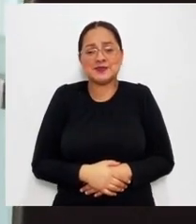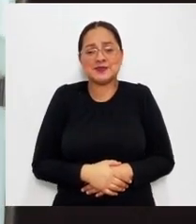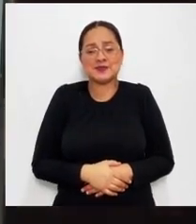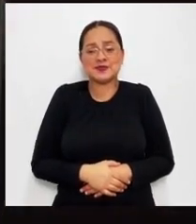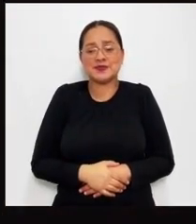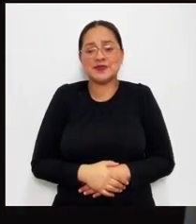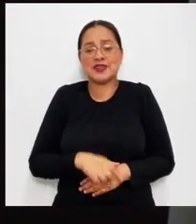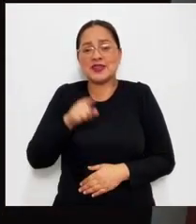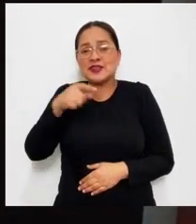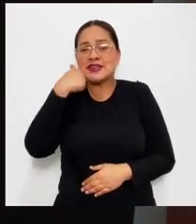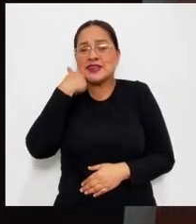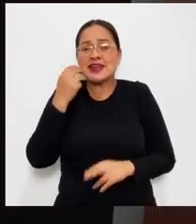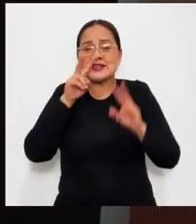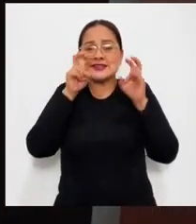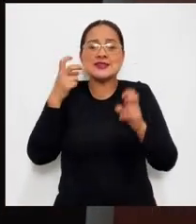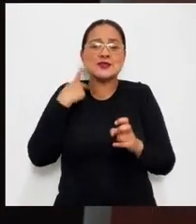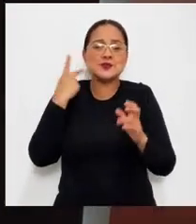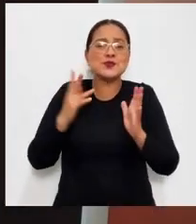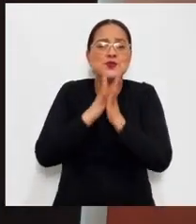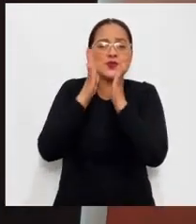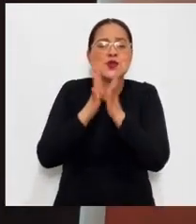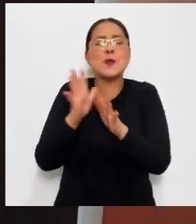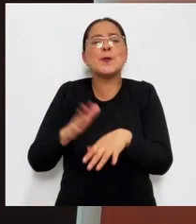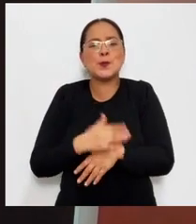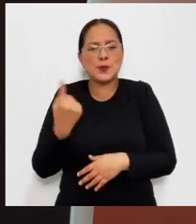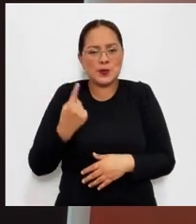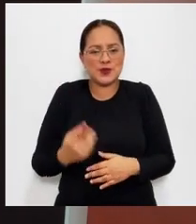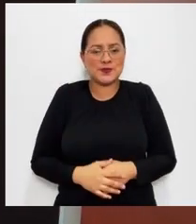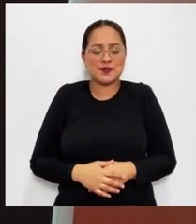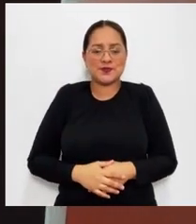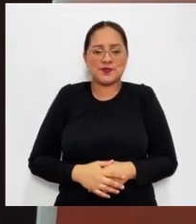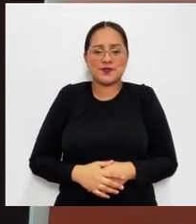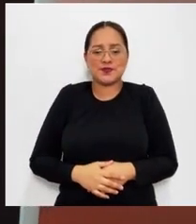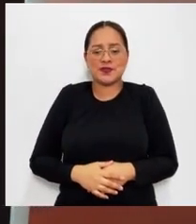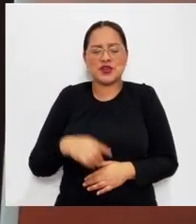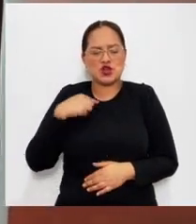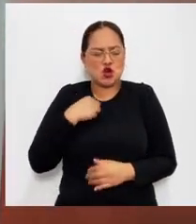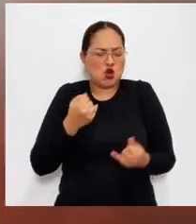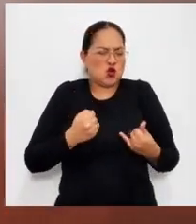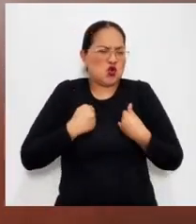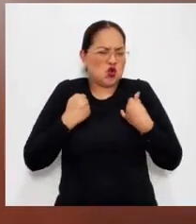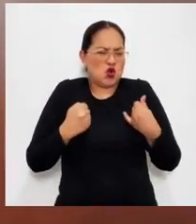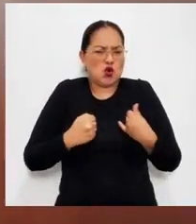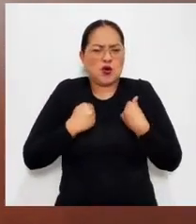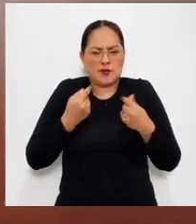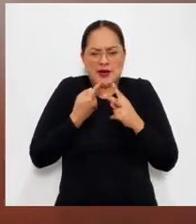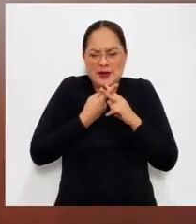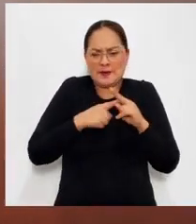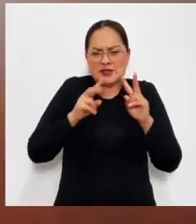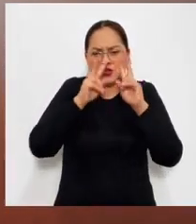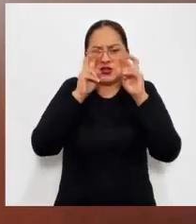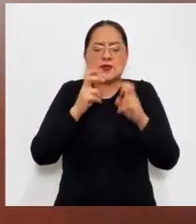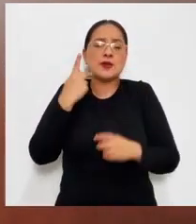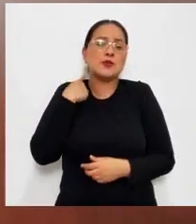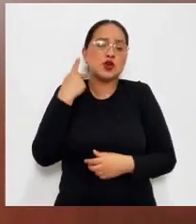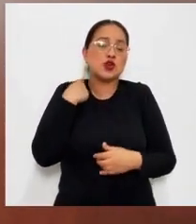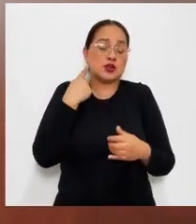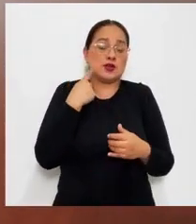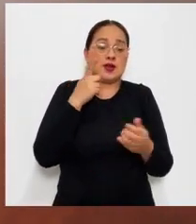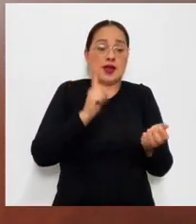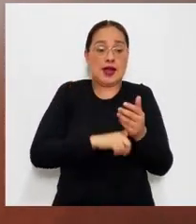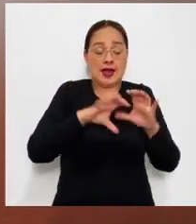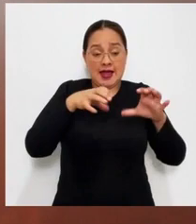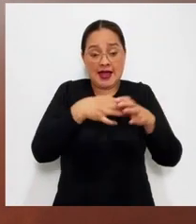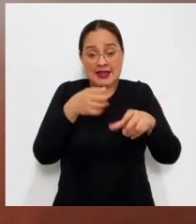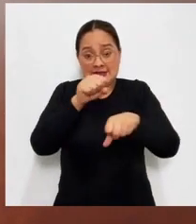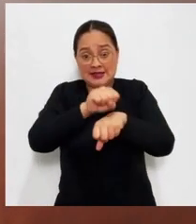varios. ¿Qué te motivó a entrar a la política? ¿Qué me motivó a entrar a la política? Desde muy joven inicié en la política estudiantil. En